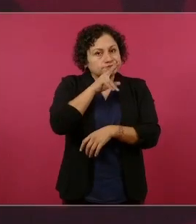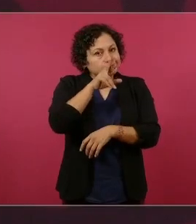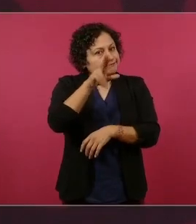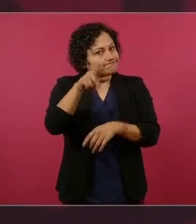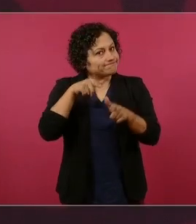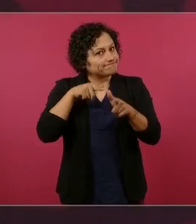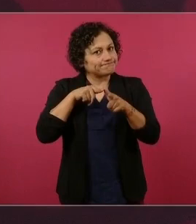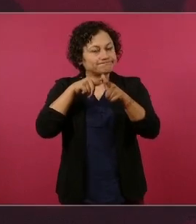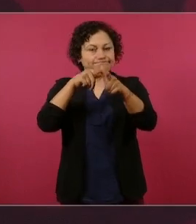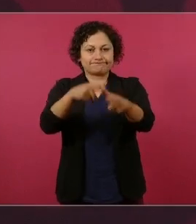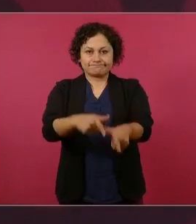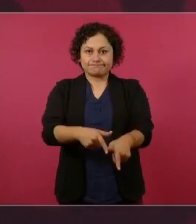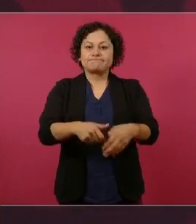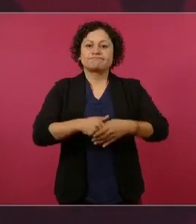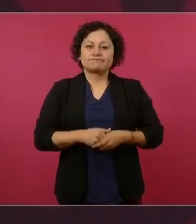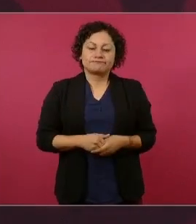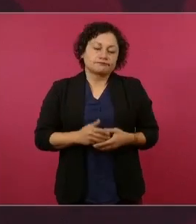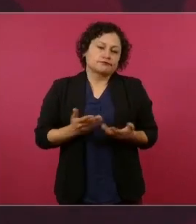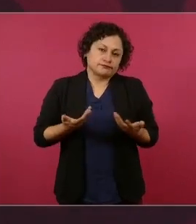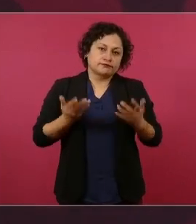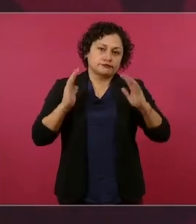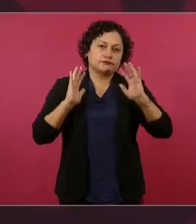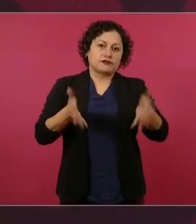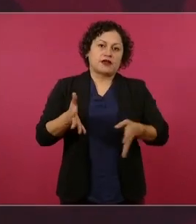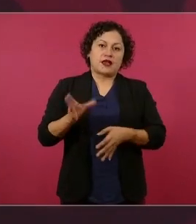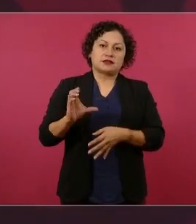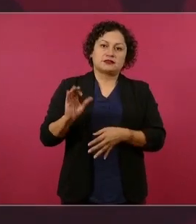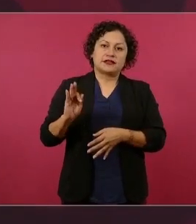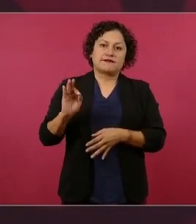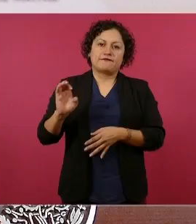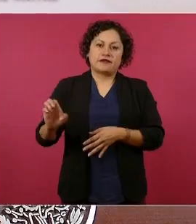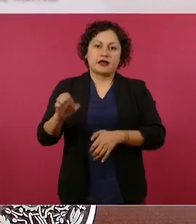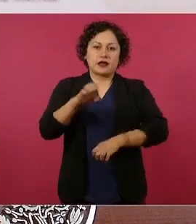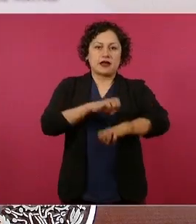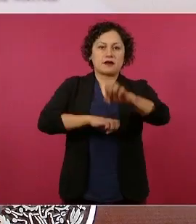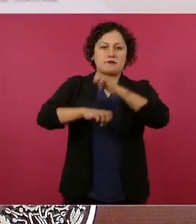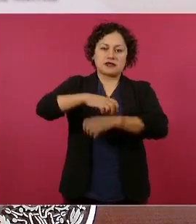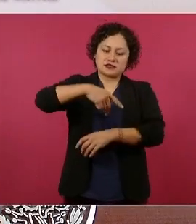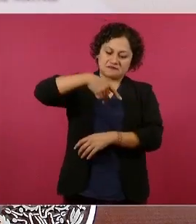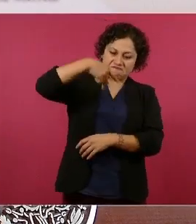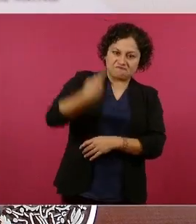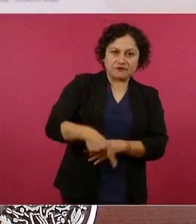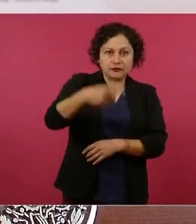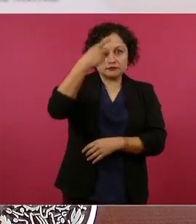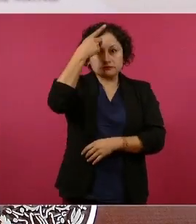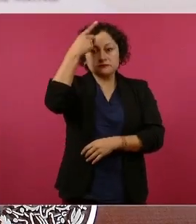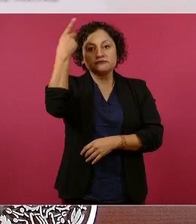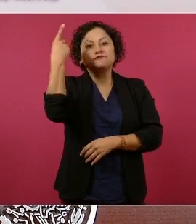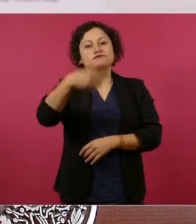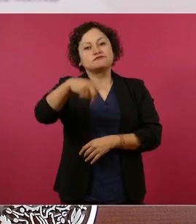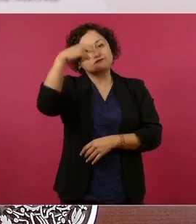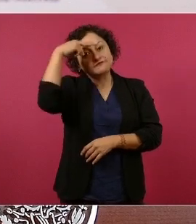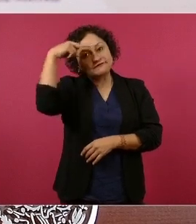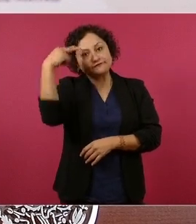está ya fortalecida como empresa pública. Esto